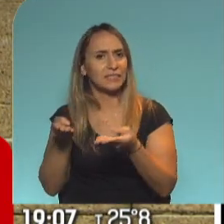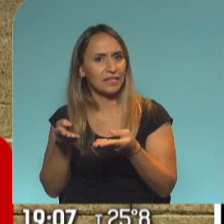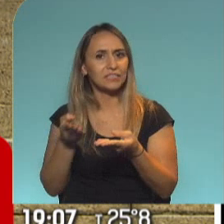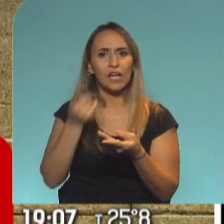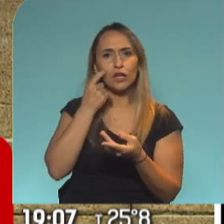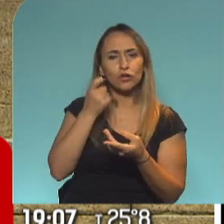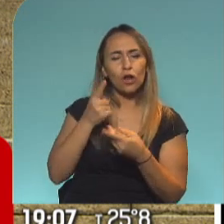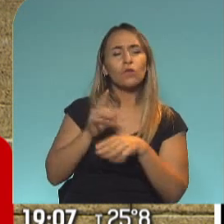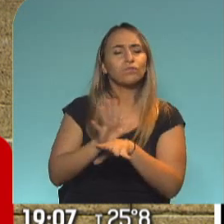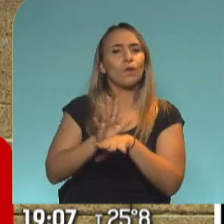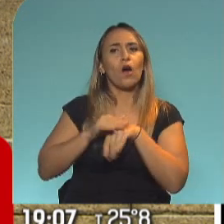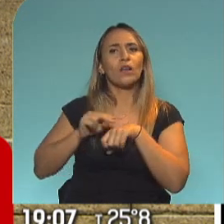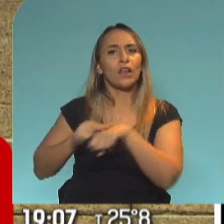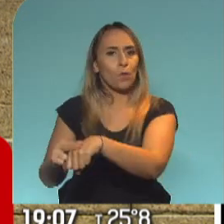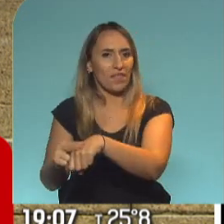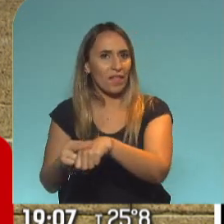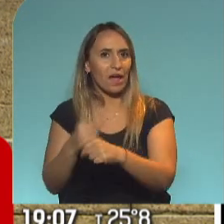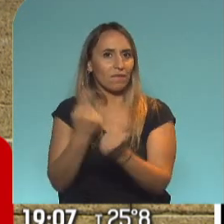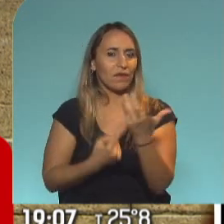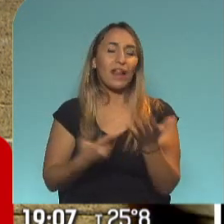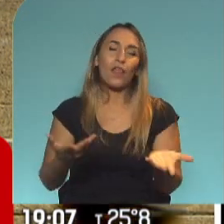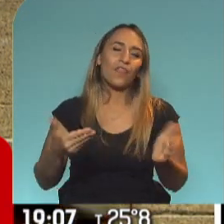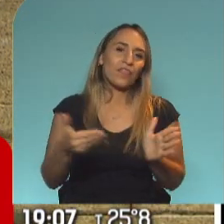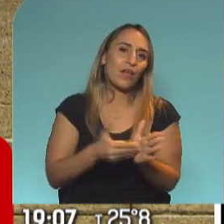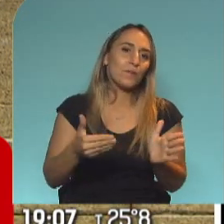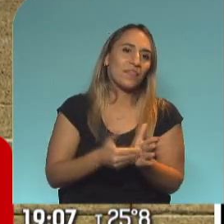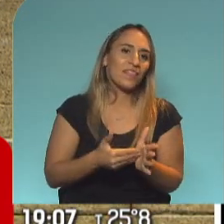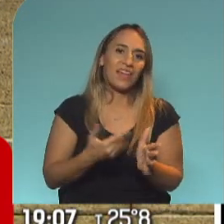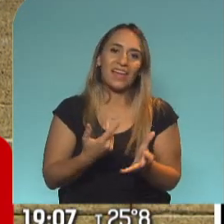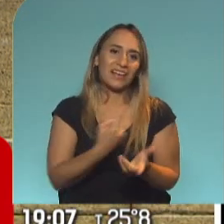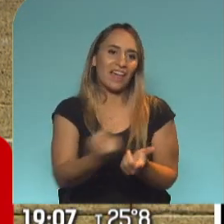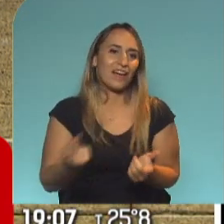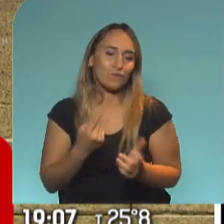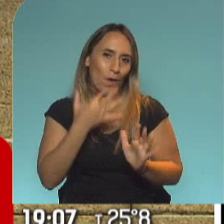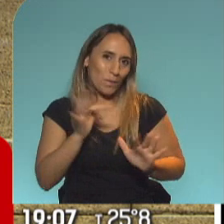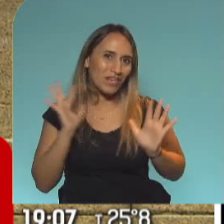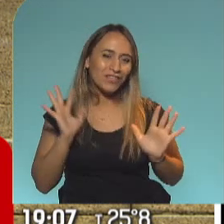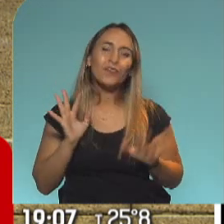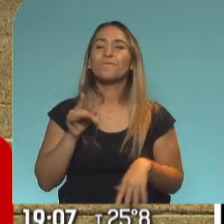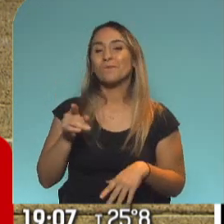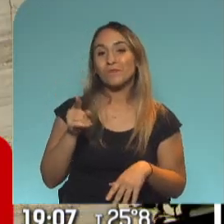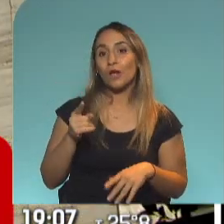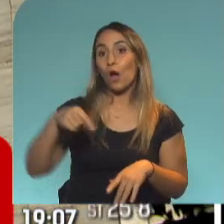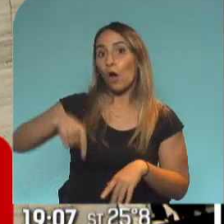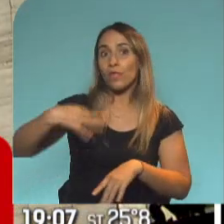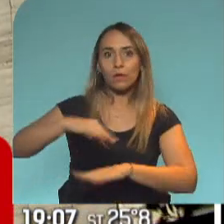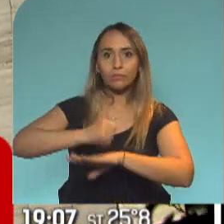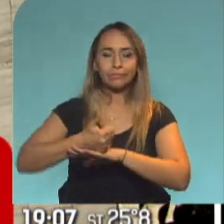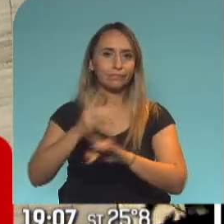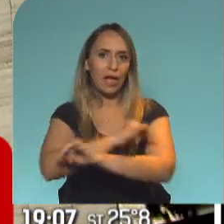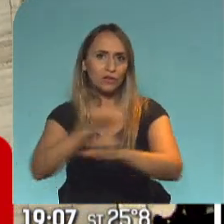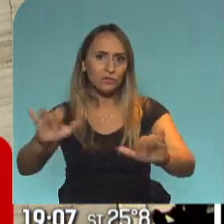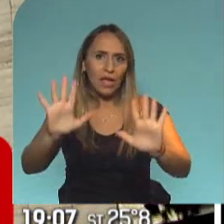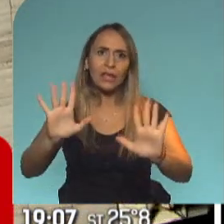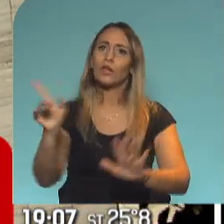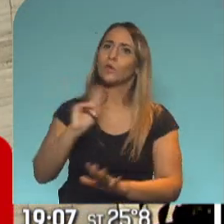de recomendaciones. Claro, depende cómo uno lo interprete, ¿no? Uh-huh. Y hoy han tenido que salir a aclarar que en ninguna medida pueden